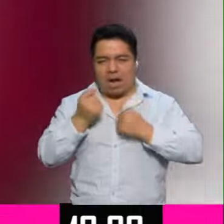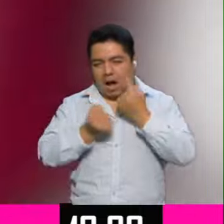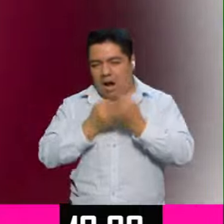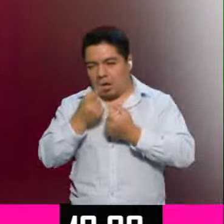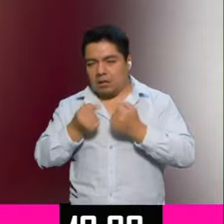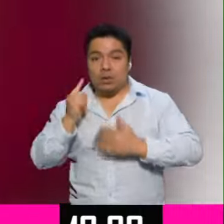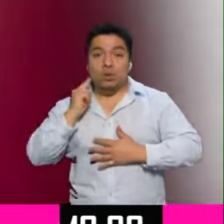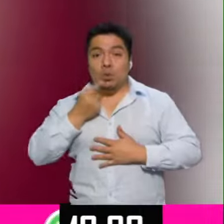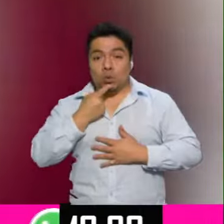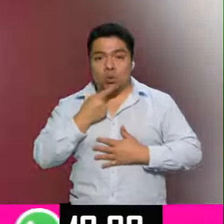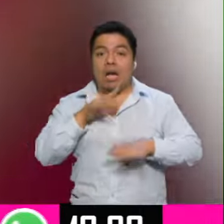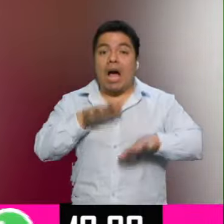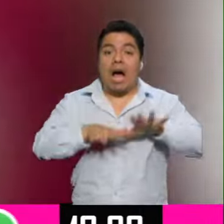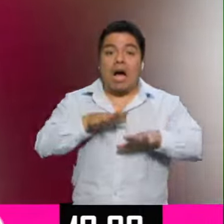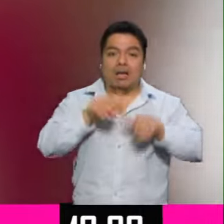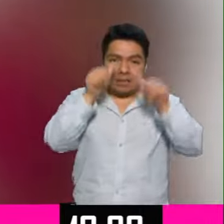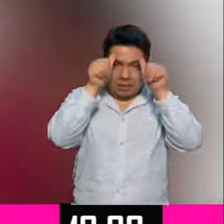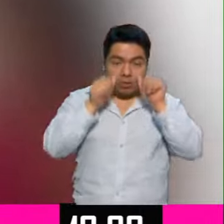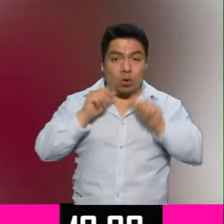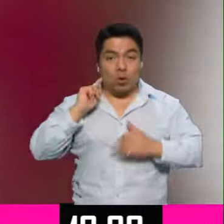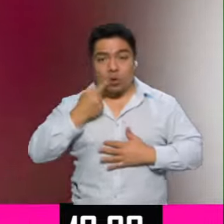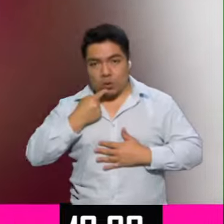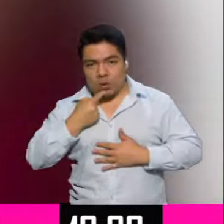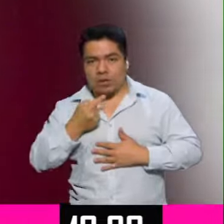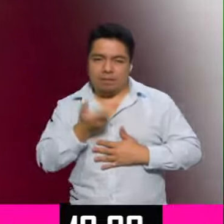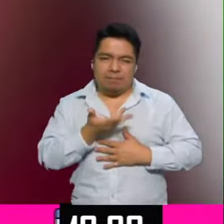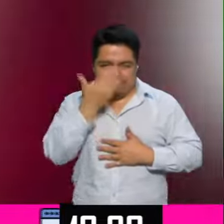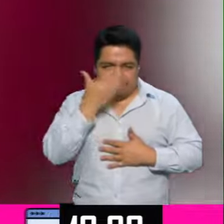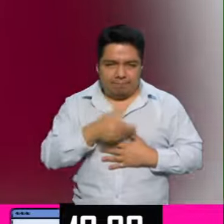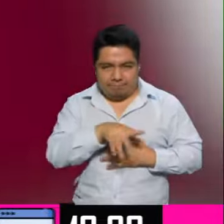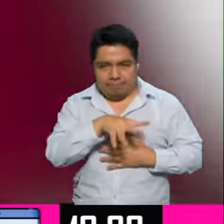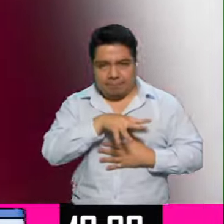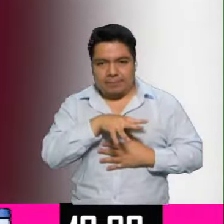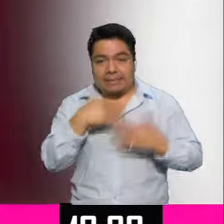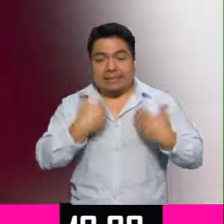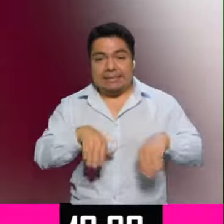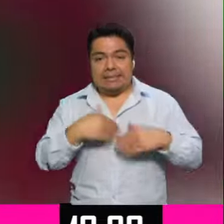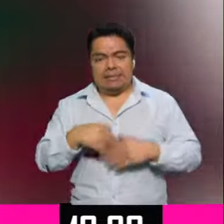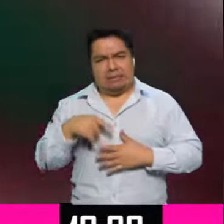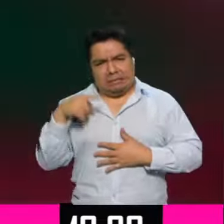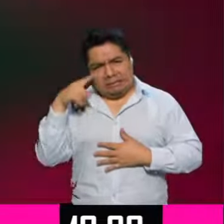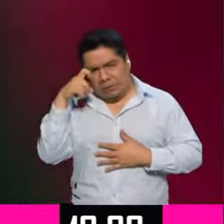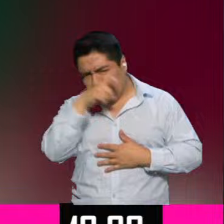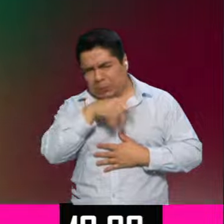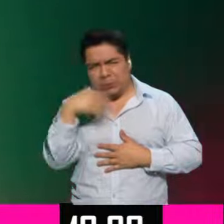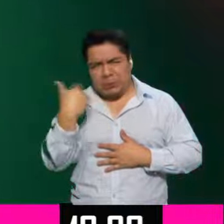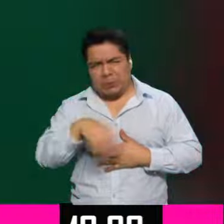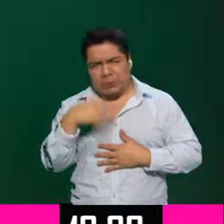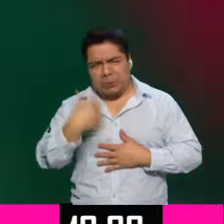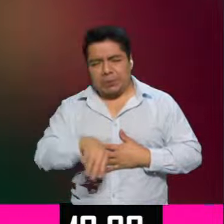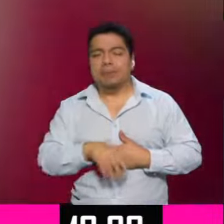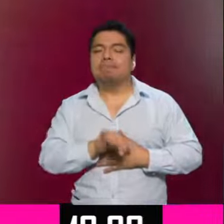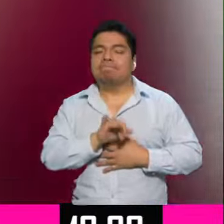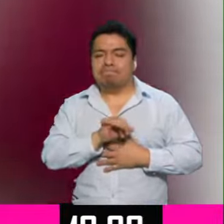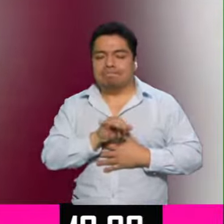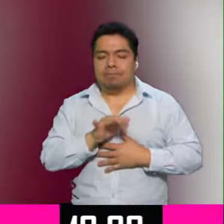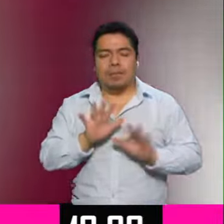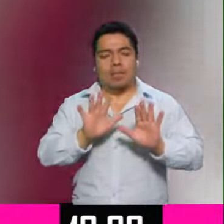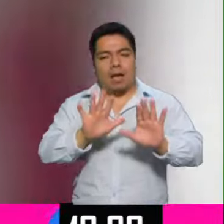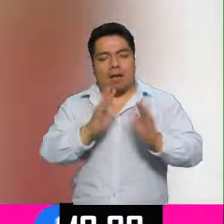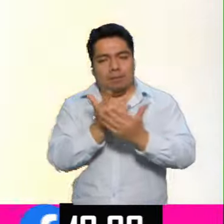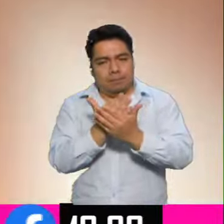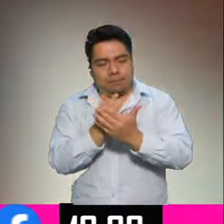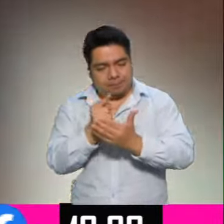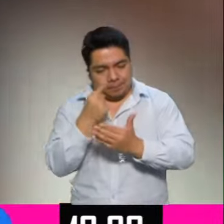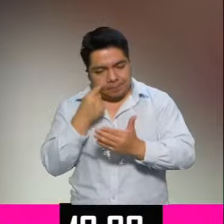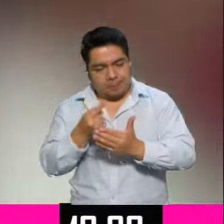son sordos y también son ciegos. Personas sordociegas. Es una complejidad, ¿eh? Así es. ¿Cómo funciona esta